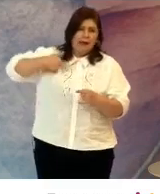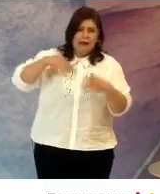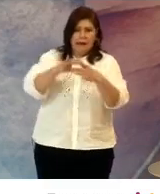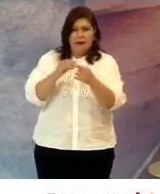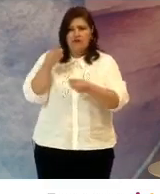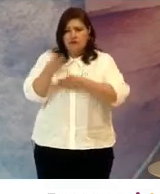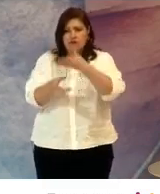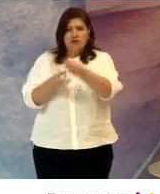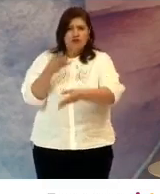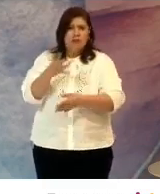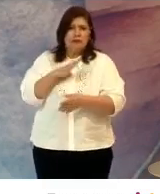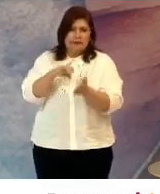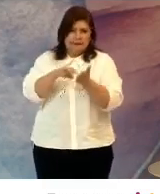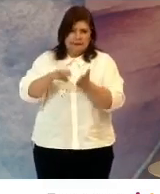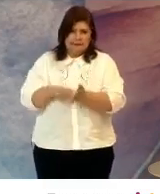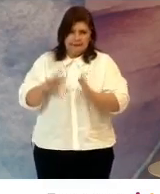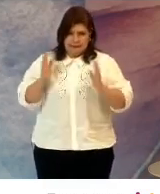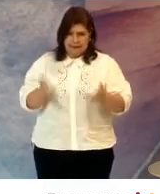ejemplos.